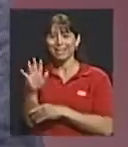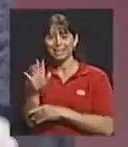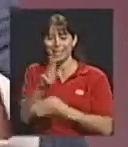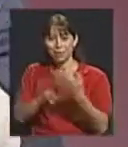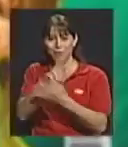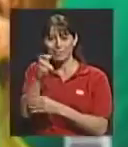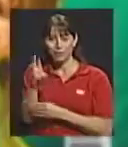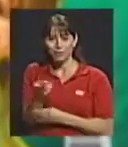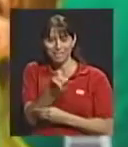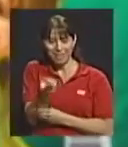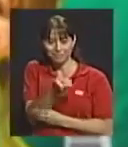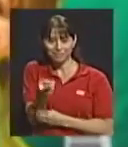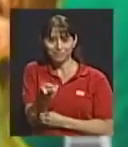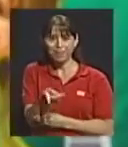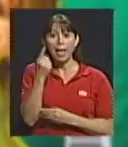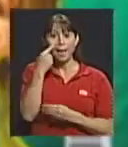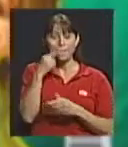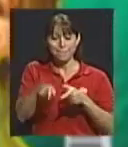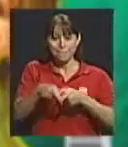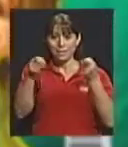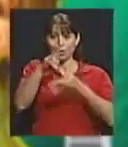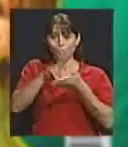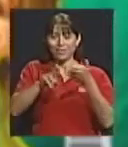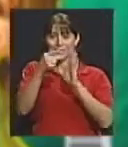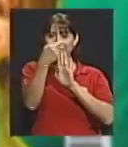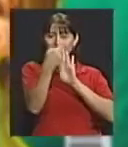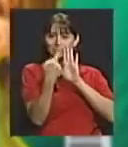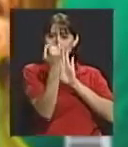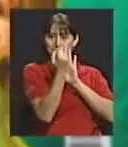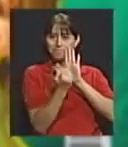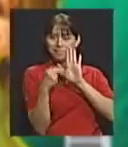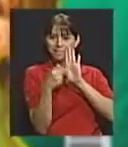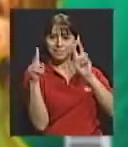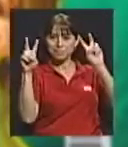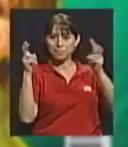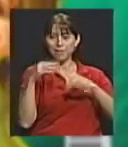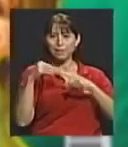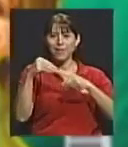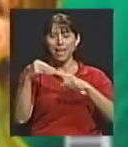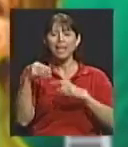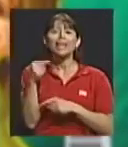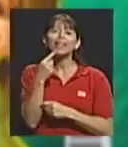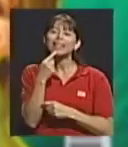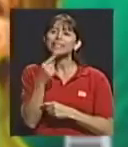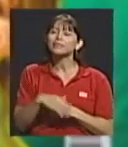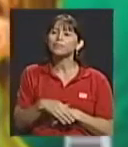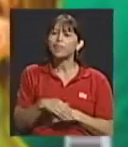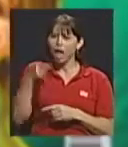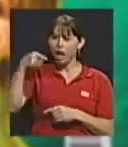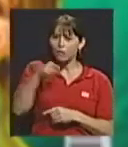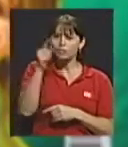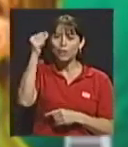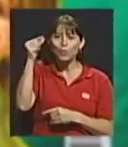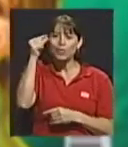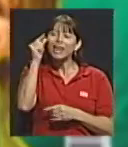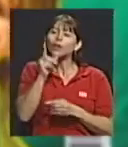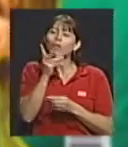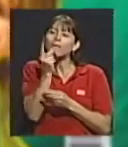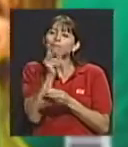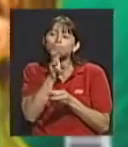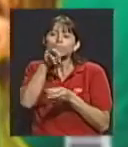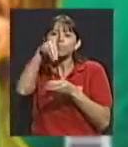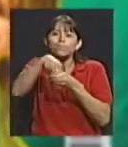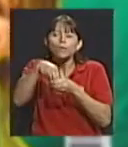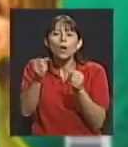Rica Esta es la portada de universidad de esta semana el titular principal eh acusan al gobierno de presupuestar